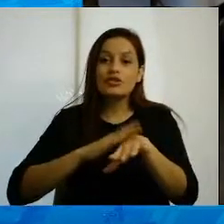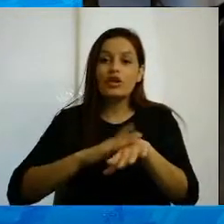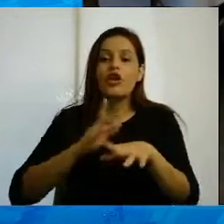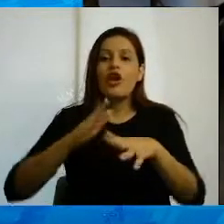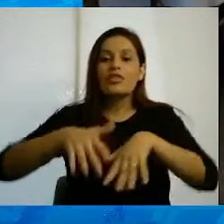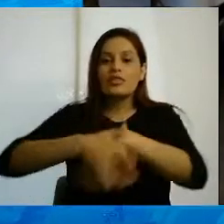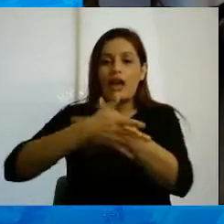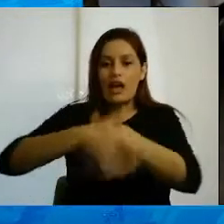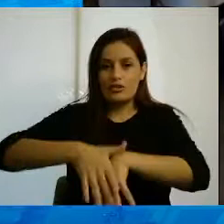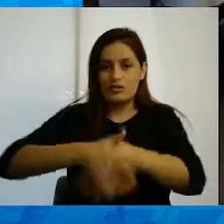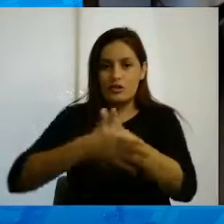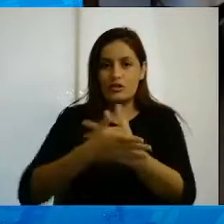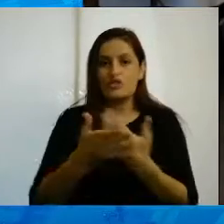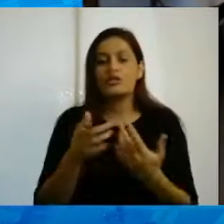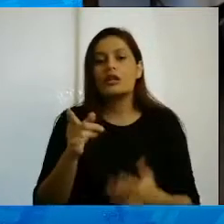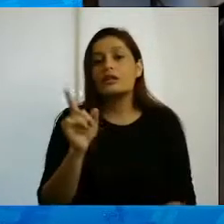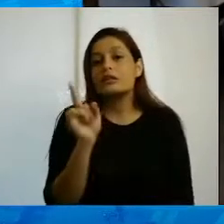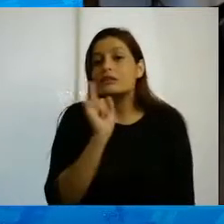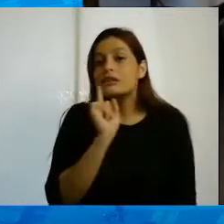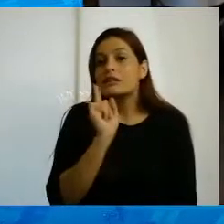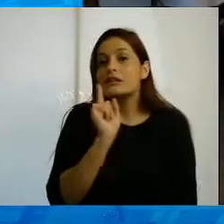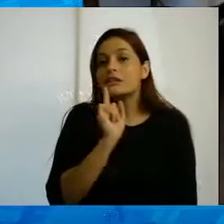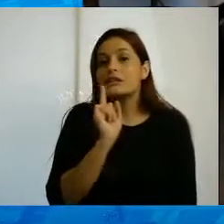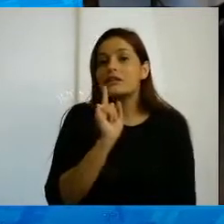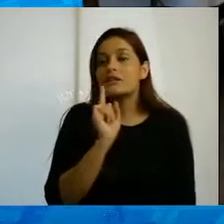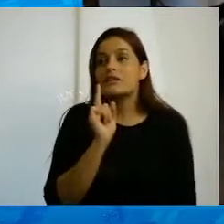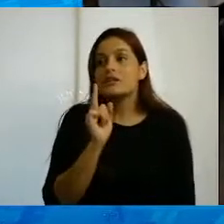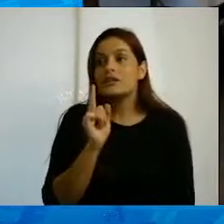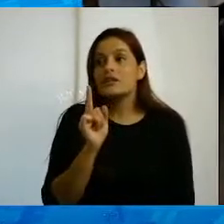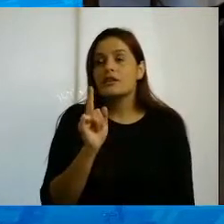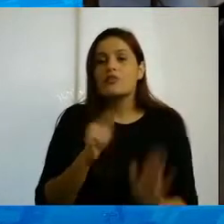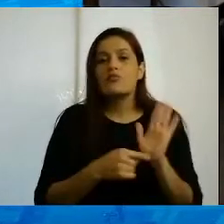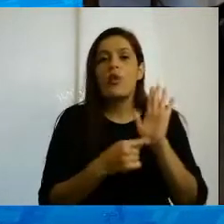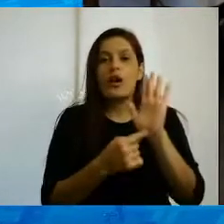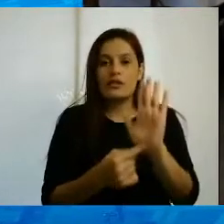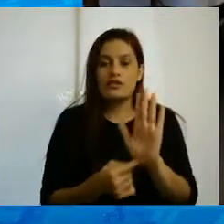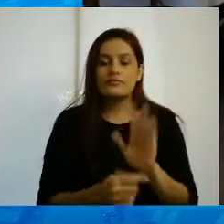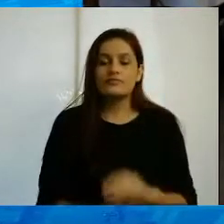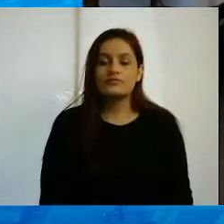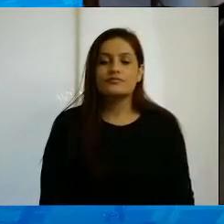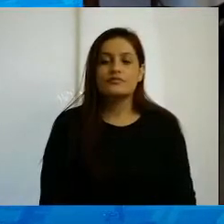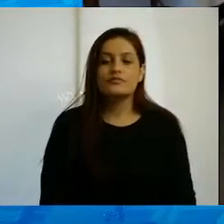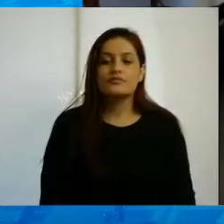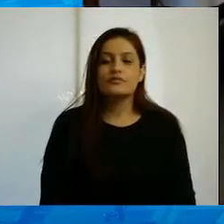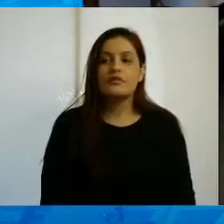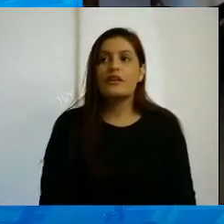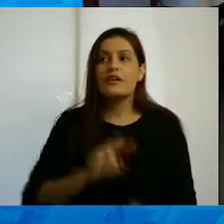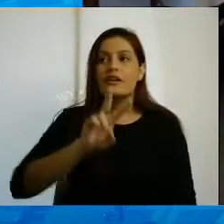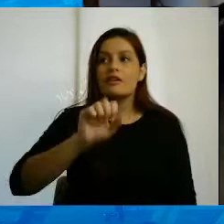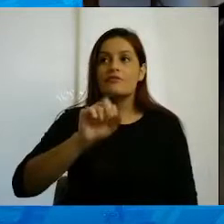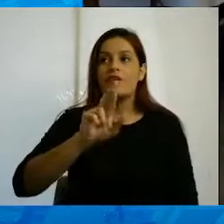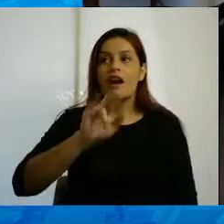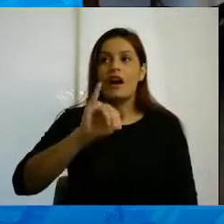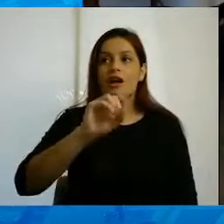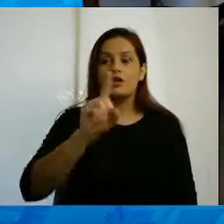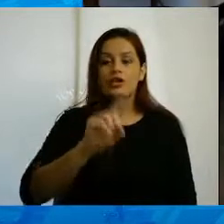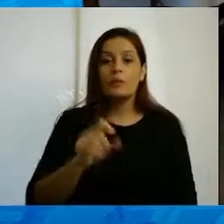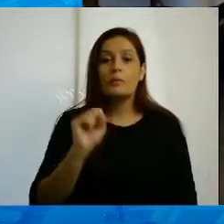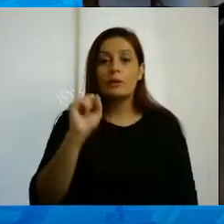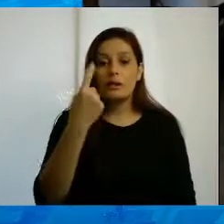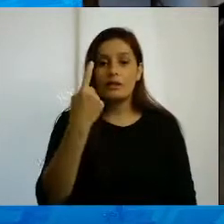todo alumnas como Ariela Leiva, que han destacado nacionalmente. Y mi punto varios, primero reiterar